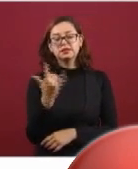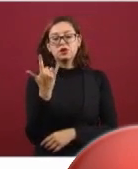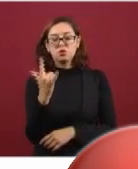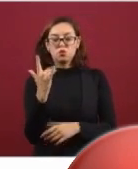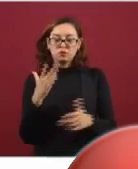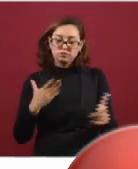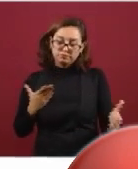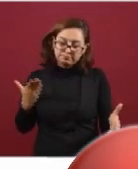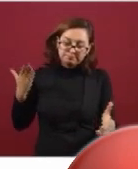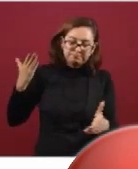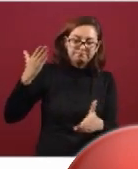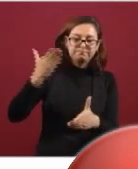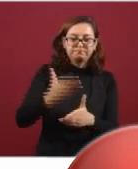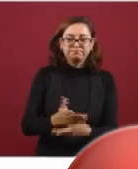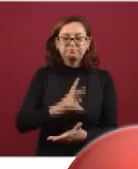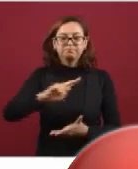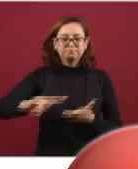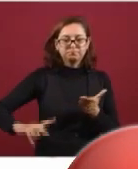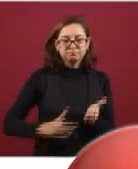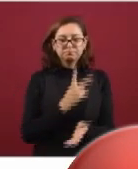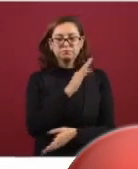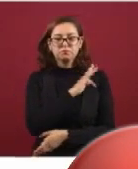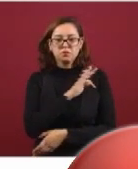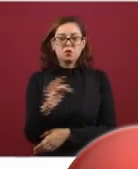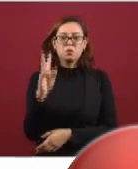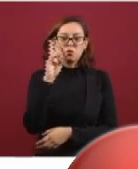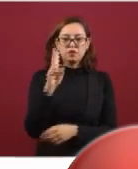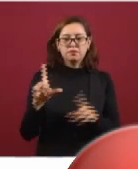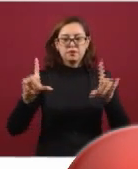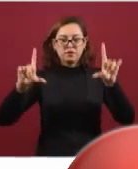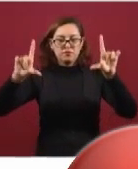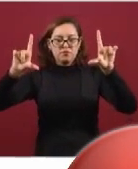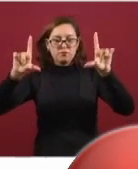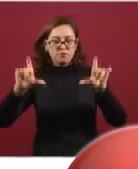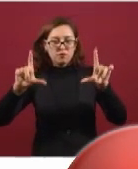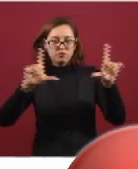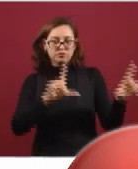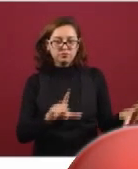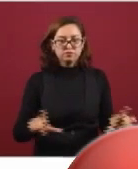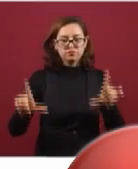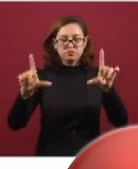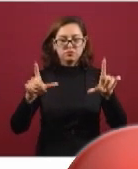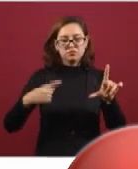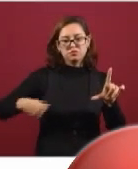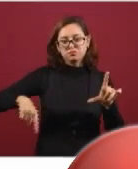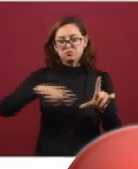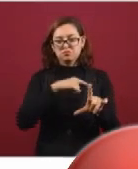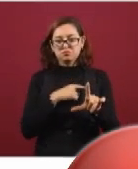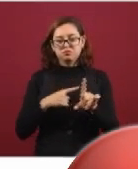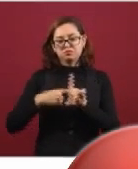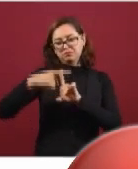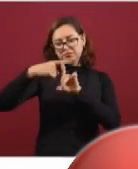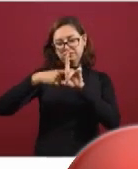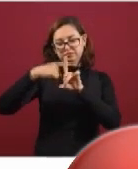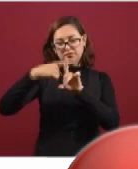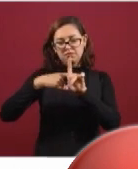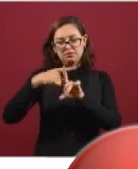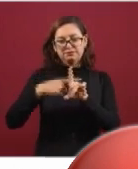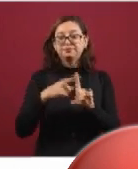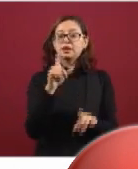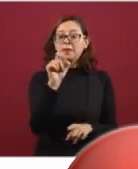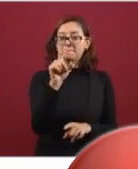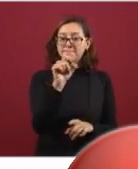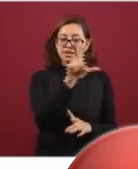Y el 17 de julio ustedes pueden ver la foto del aparato con el que medimos, tomamos una muestra de